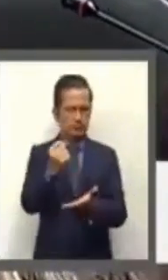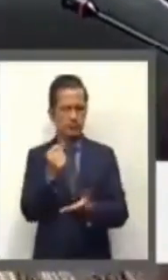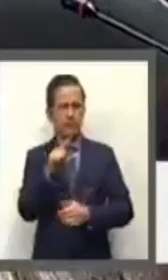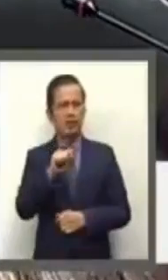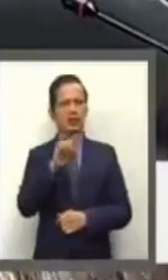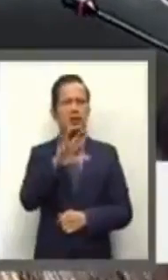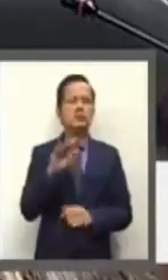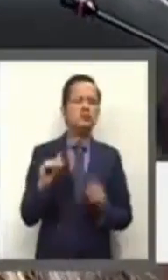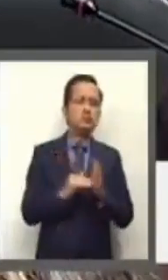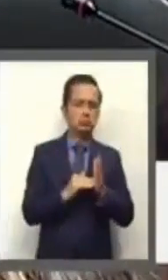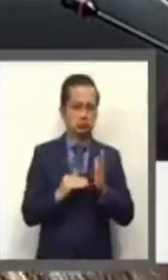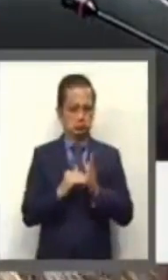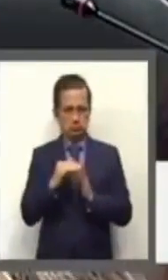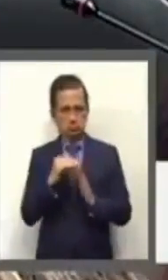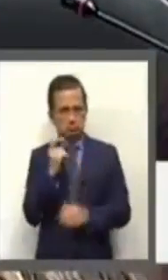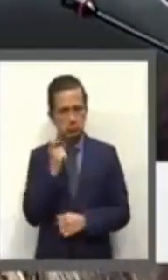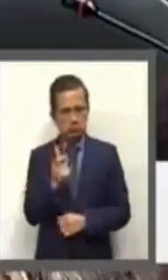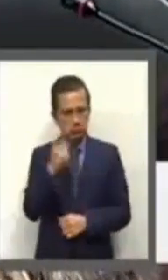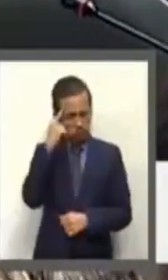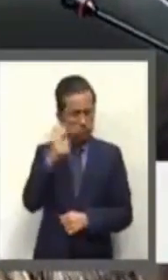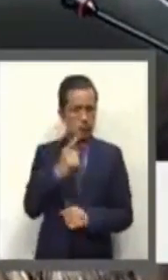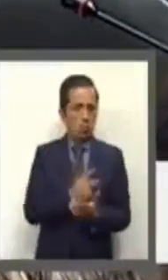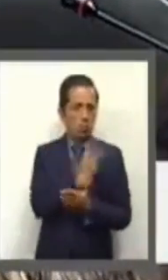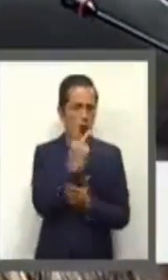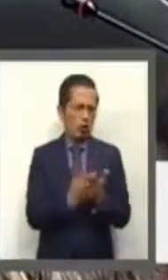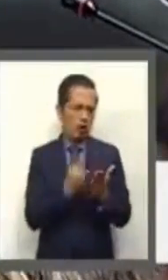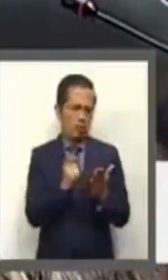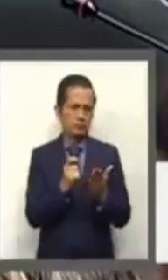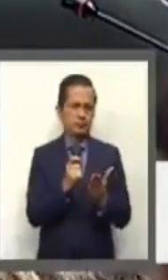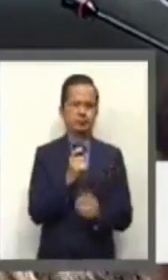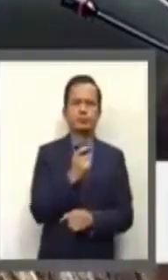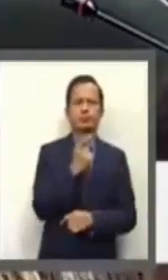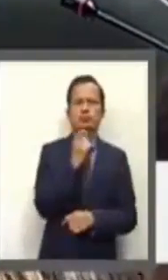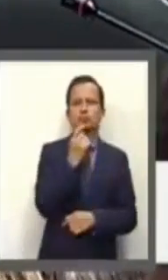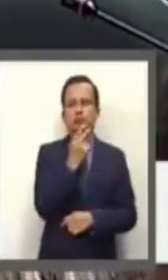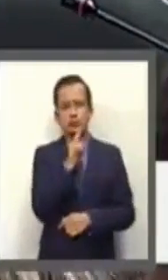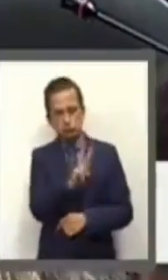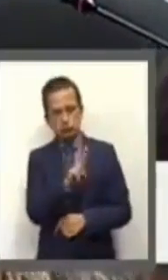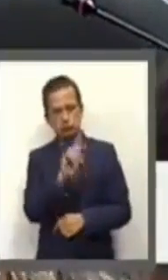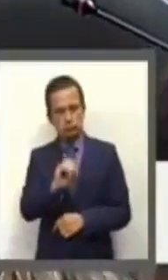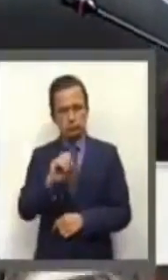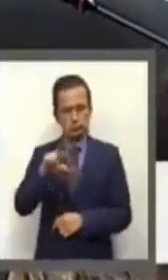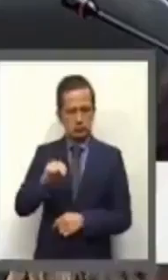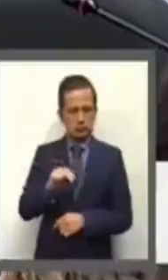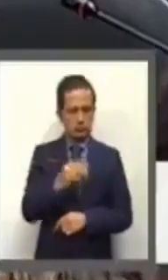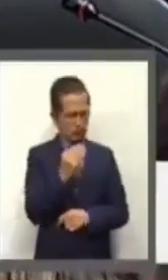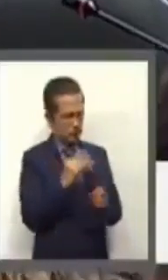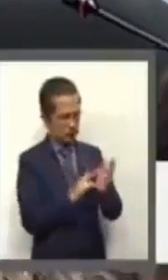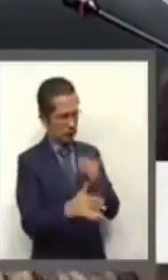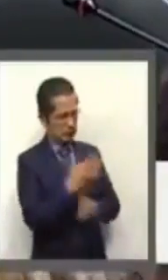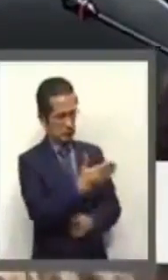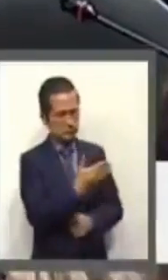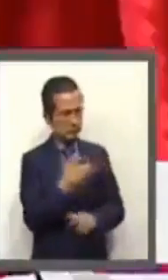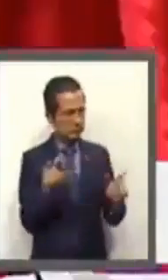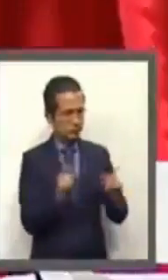mil millones de pesos del programa presupuestal U080? Muchas gracias. Es cuanto. Se ruega al secretario.